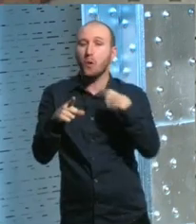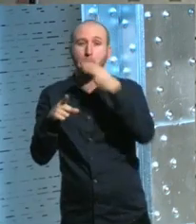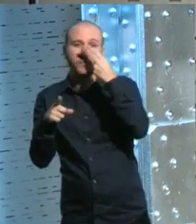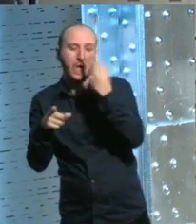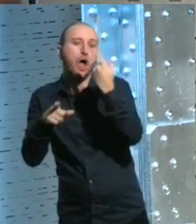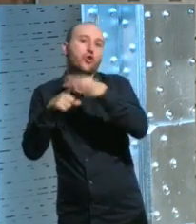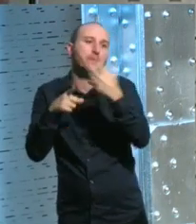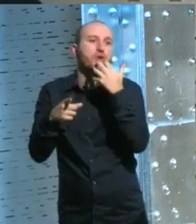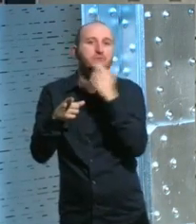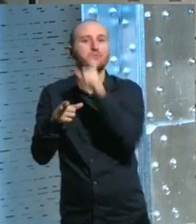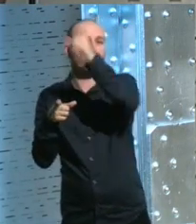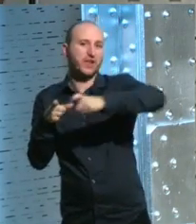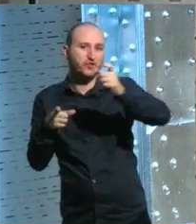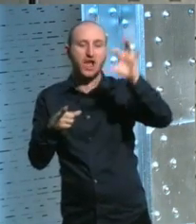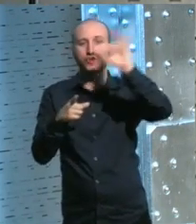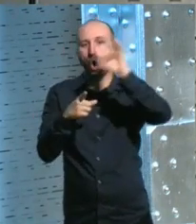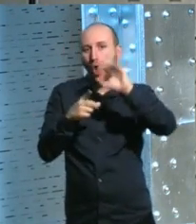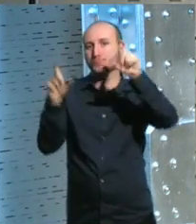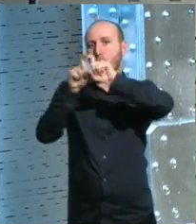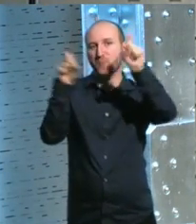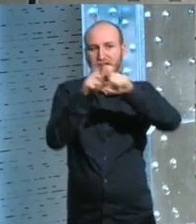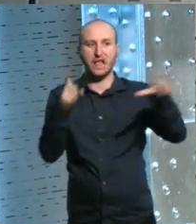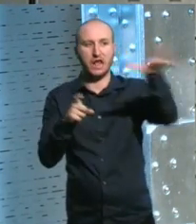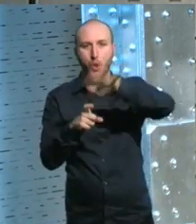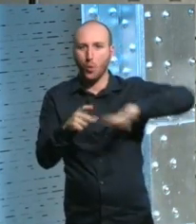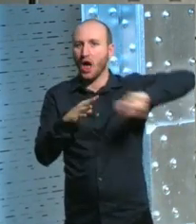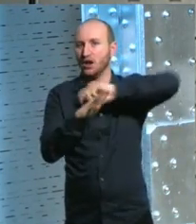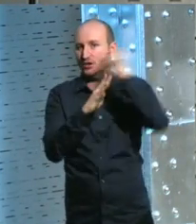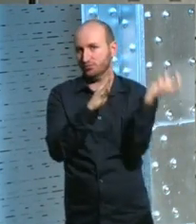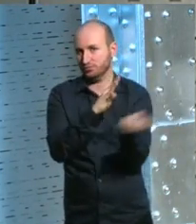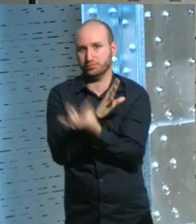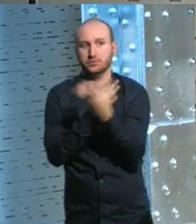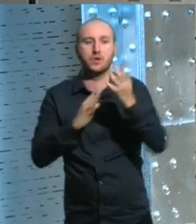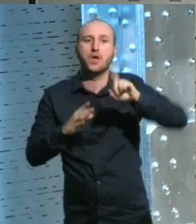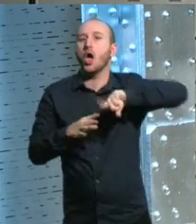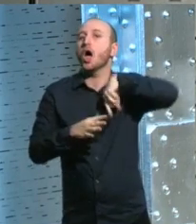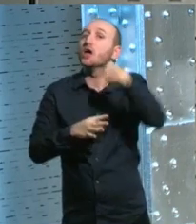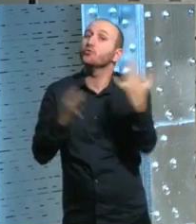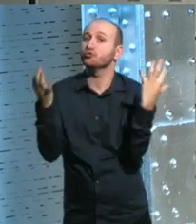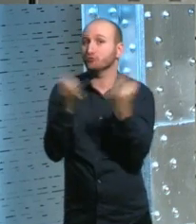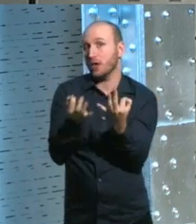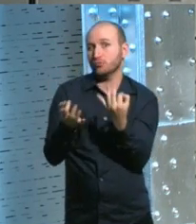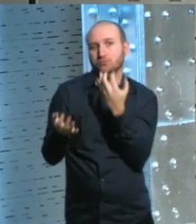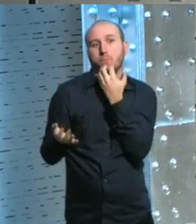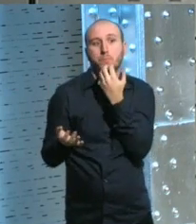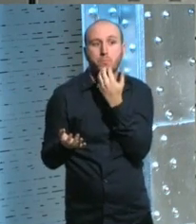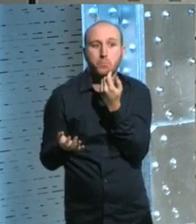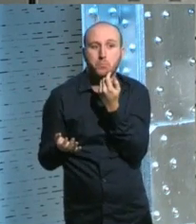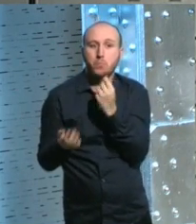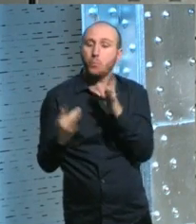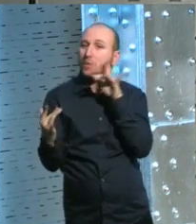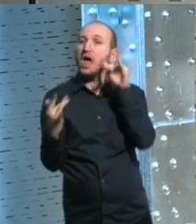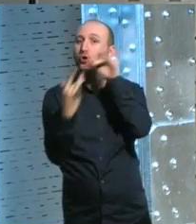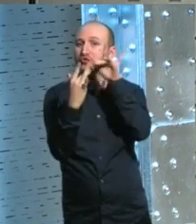puede ser personas, puede ser empresa, puede ser lugares, etc. Y después trataba de tener un contacto, una cita con una